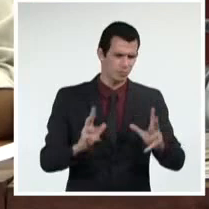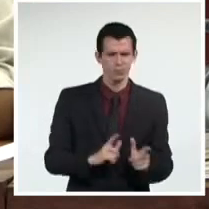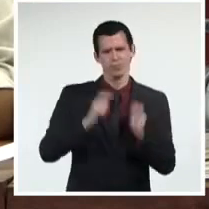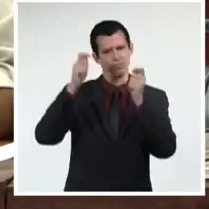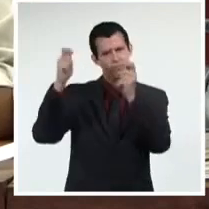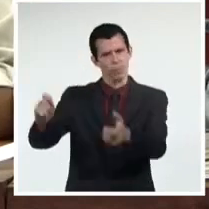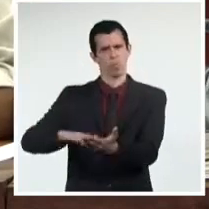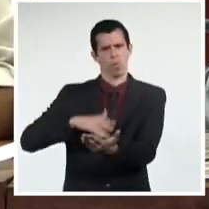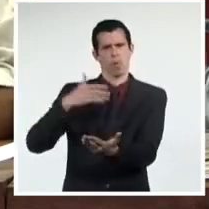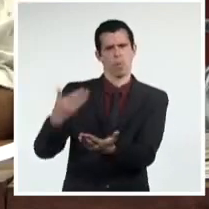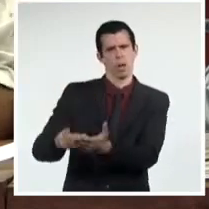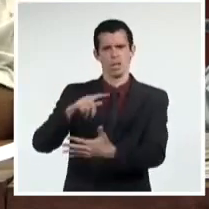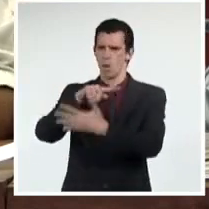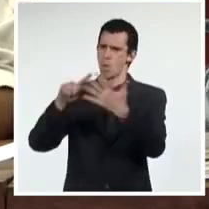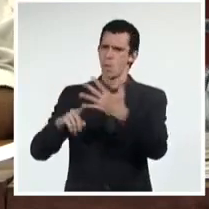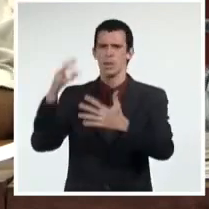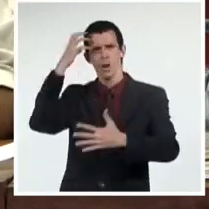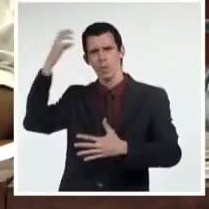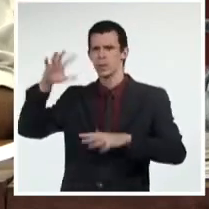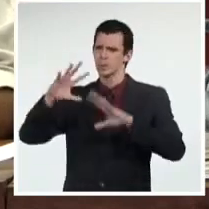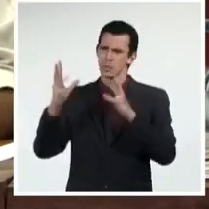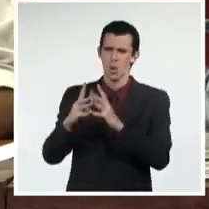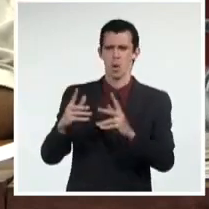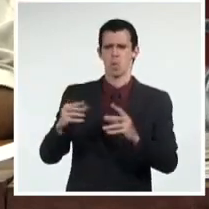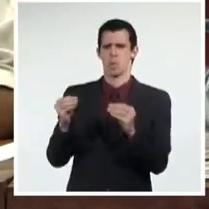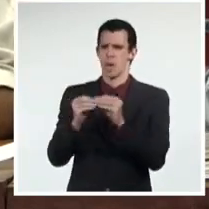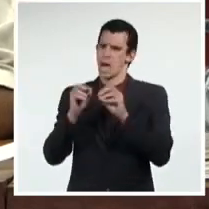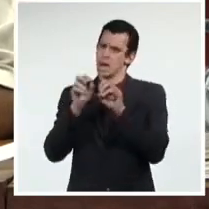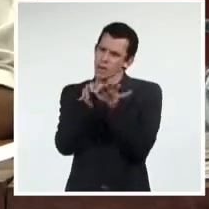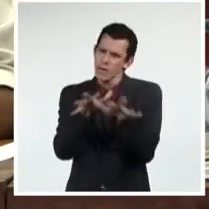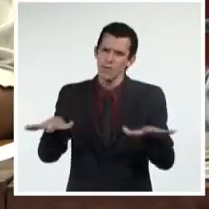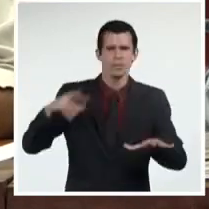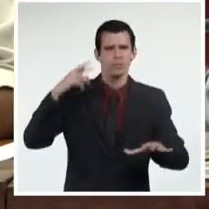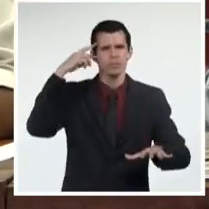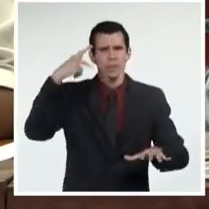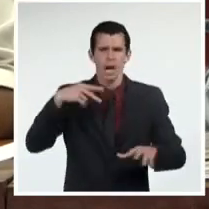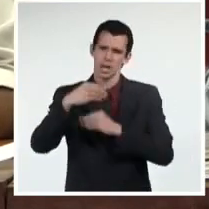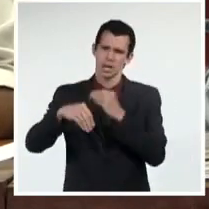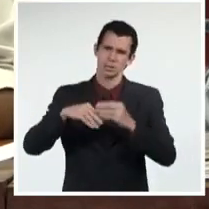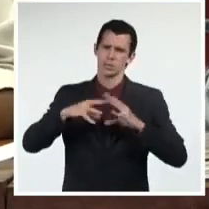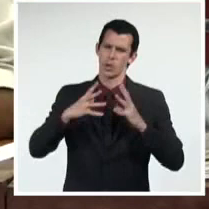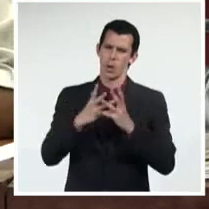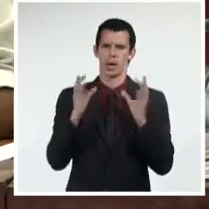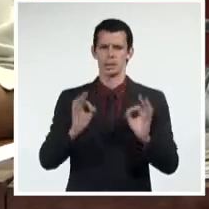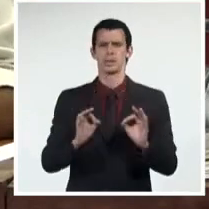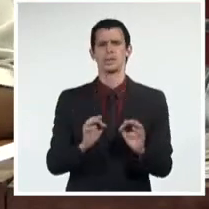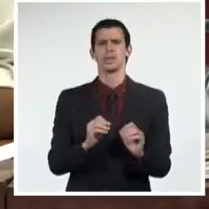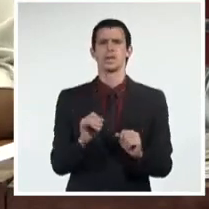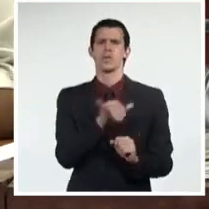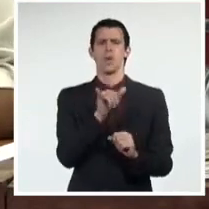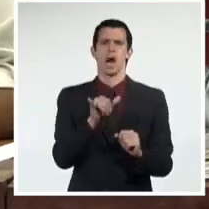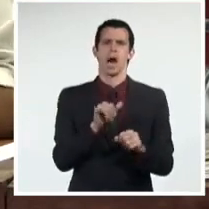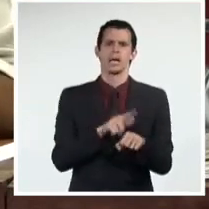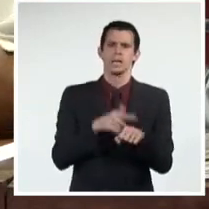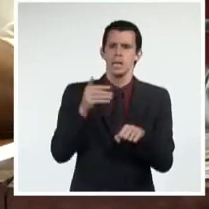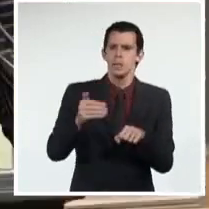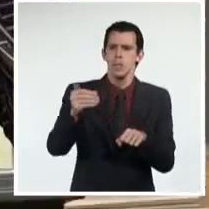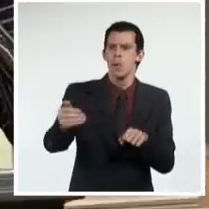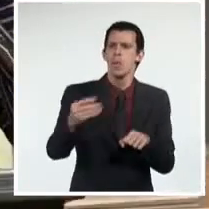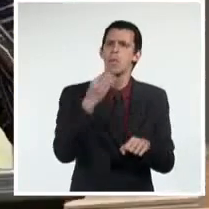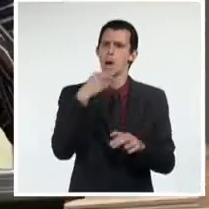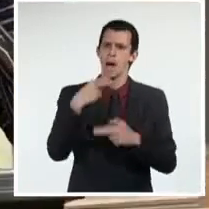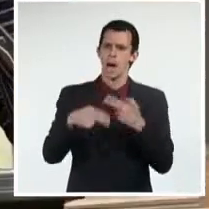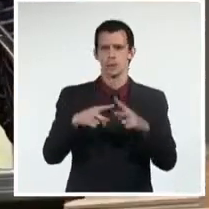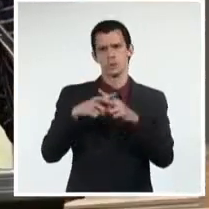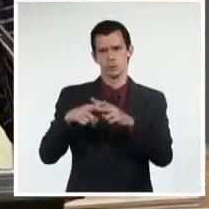que permita entonces ir trabajando en líneas de acciones a corto, mediano plazo para ir dando solución a los problemas.